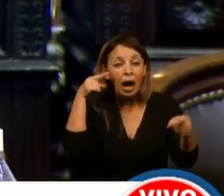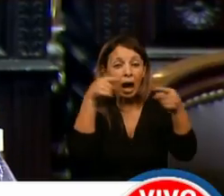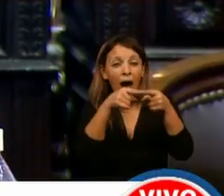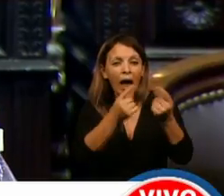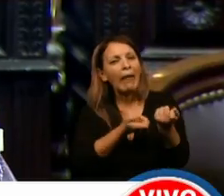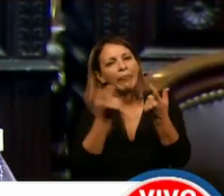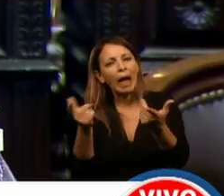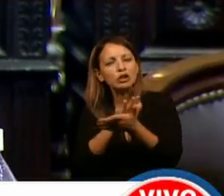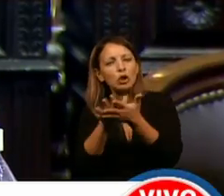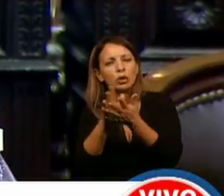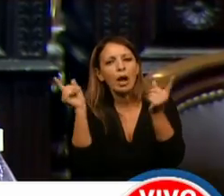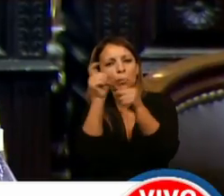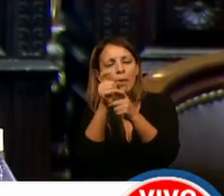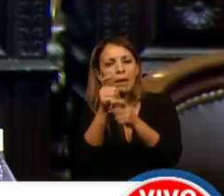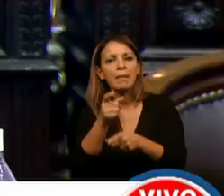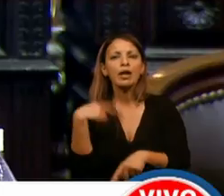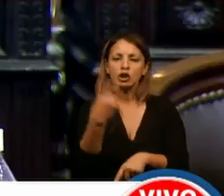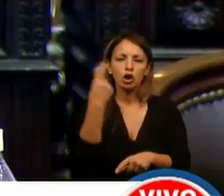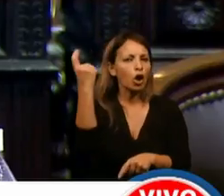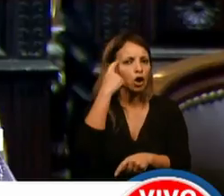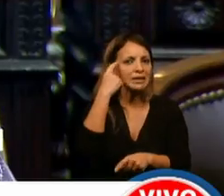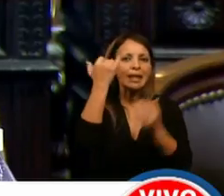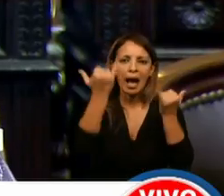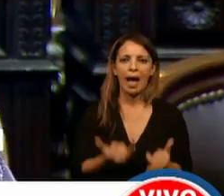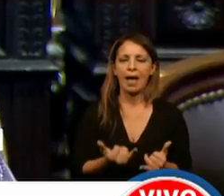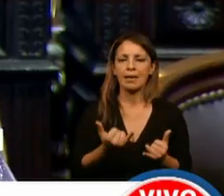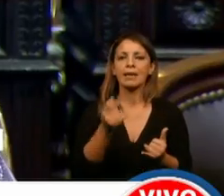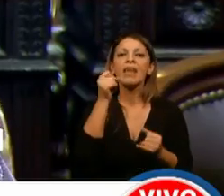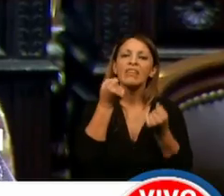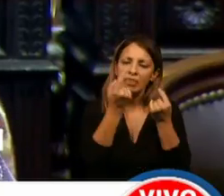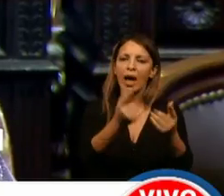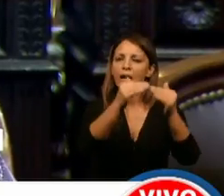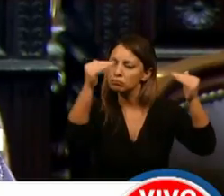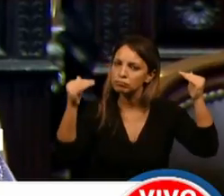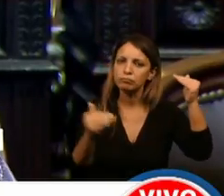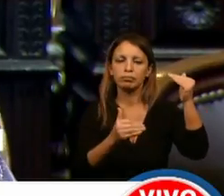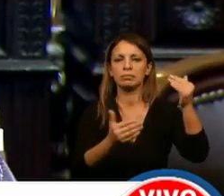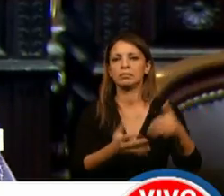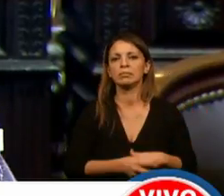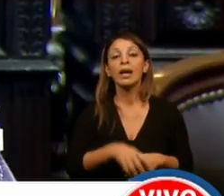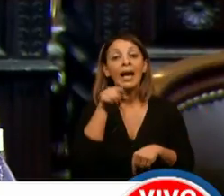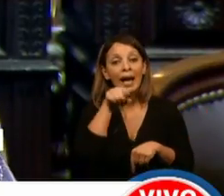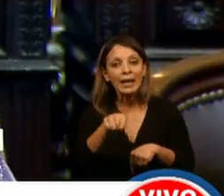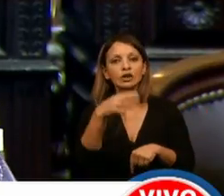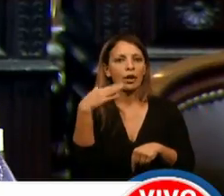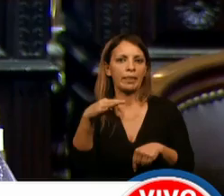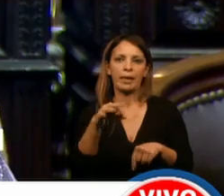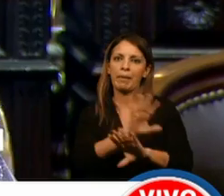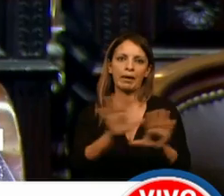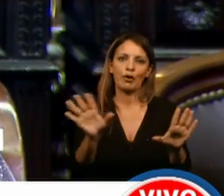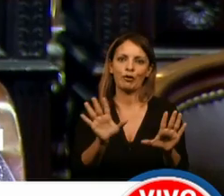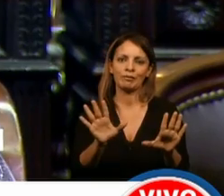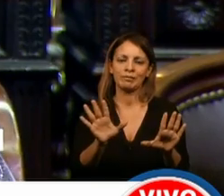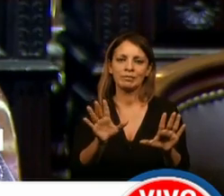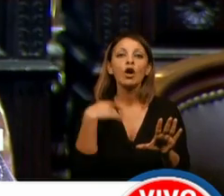un problema tenemos la absoluta conciencia de que está generando un problema mayor que debe procurar evitarse y estaremos